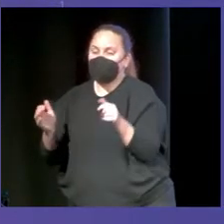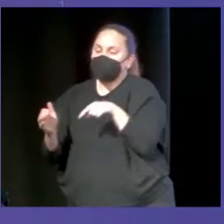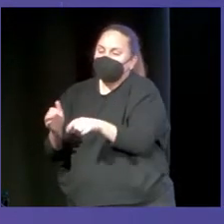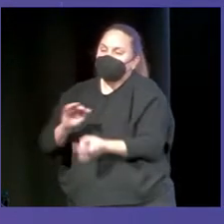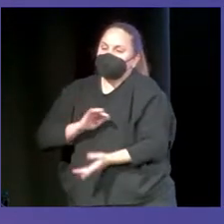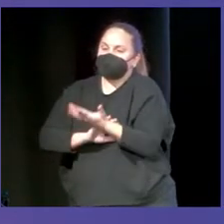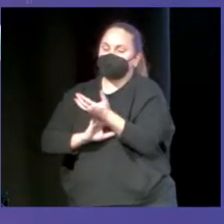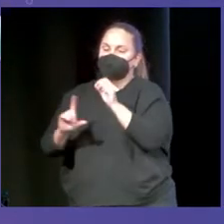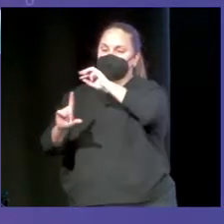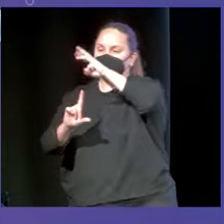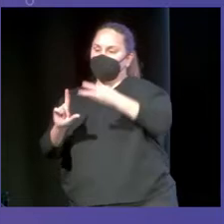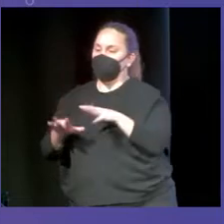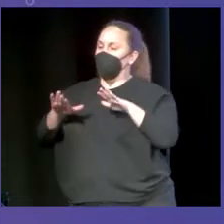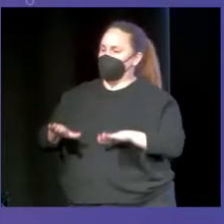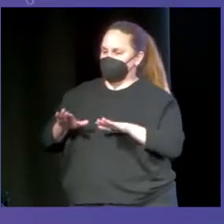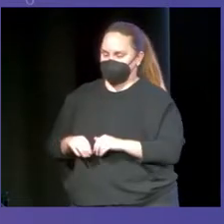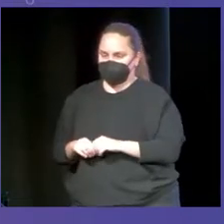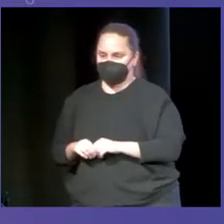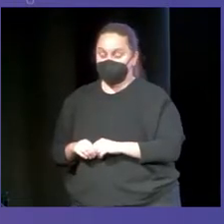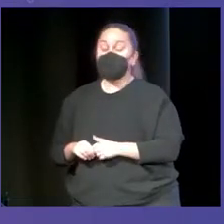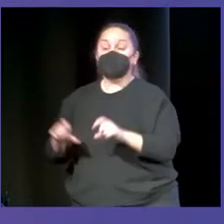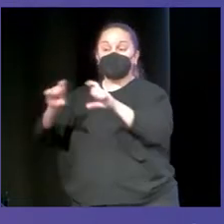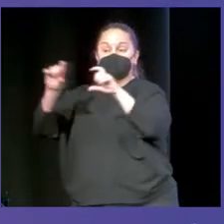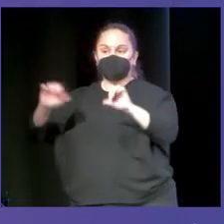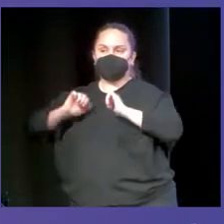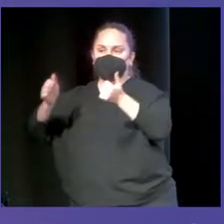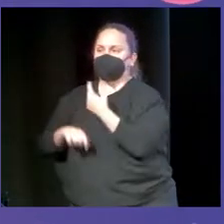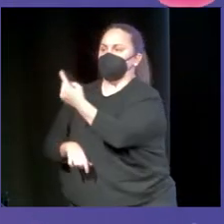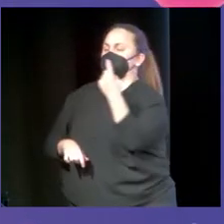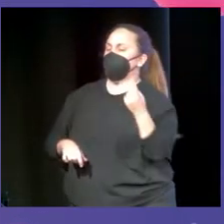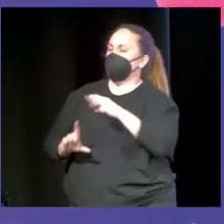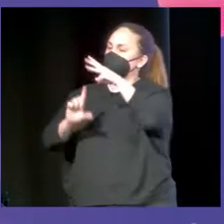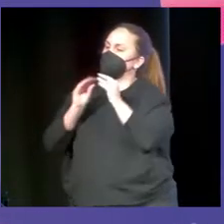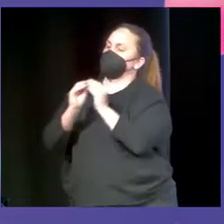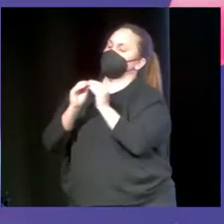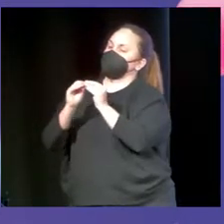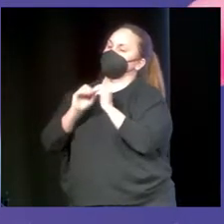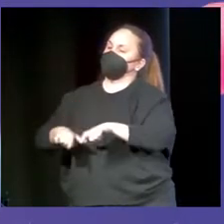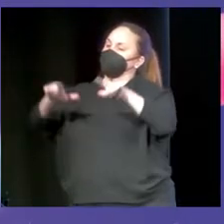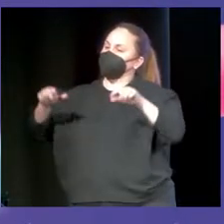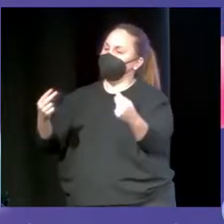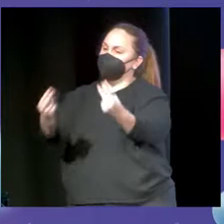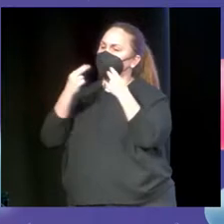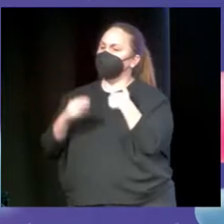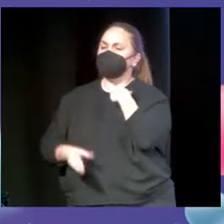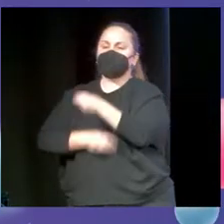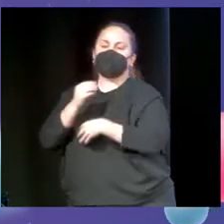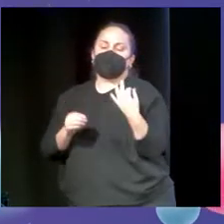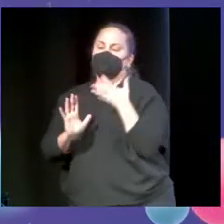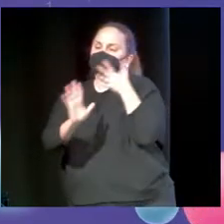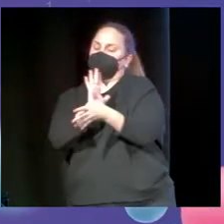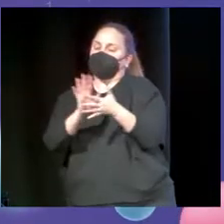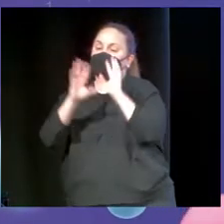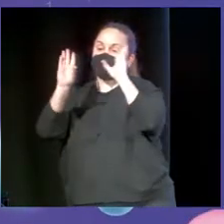las páginas de presencia las compañías creaban sus páginas donde explicaban al mundo que hacían y qué hacen los